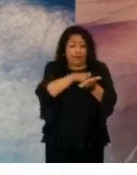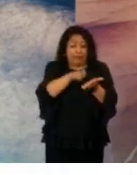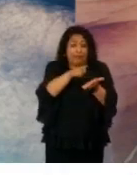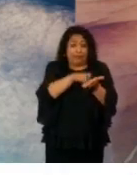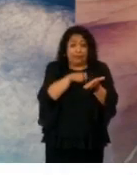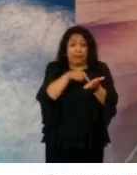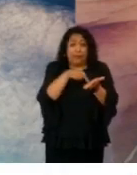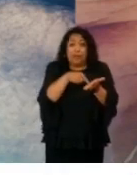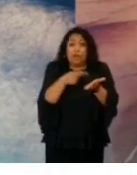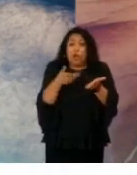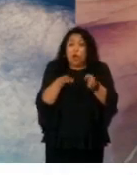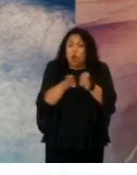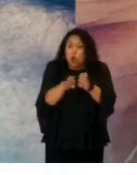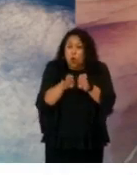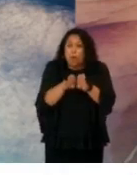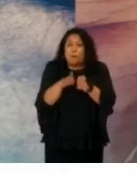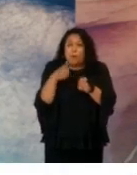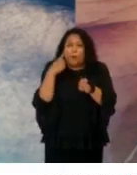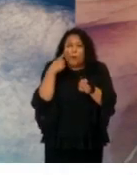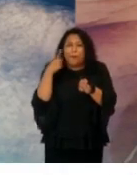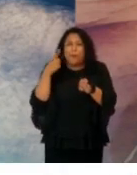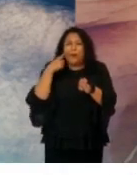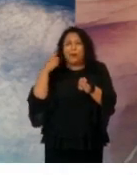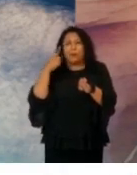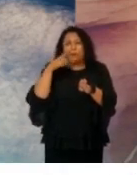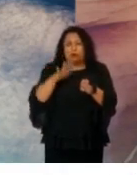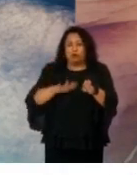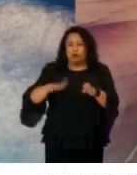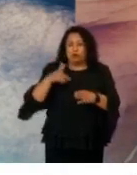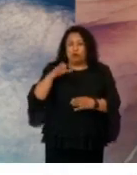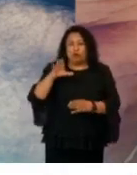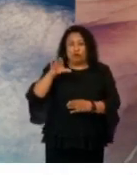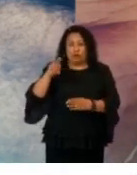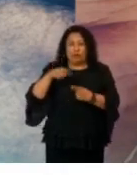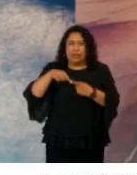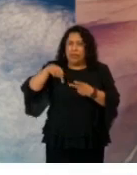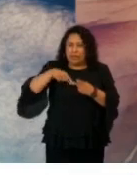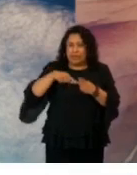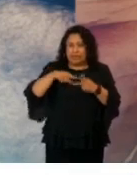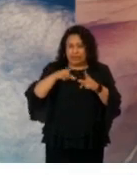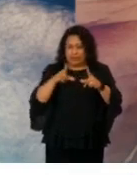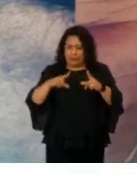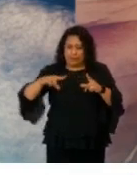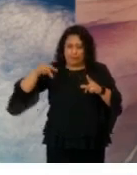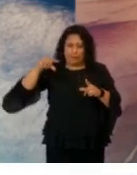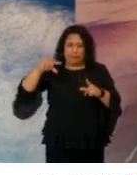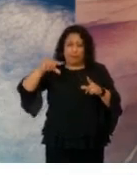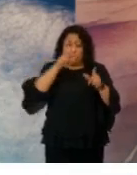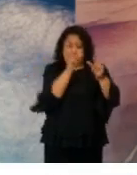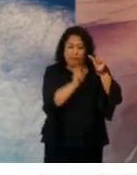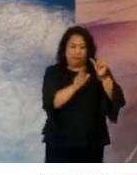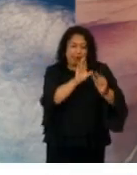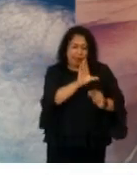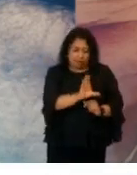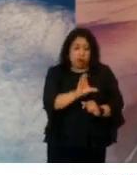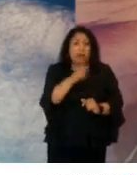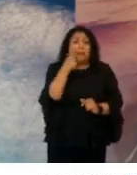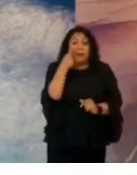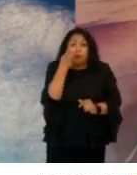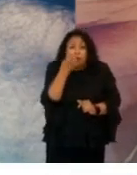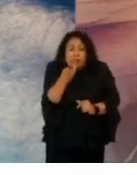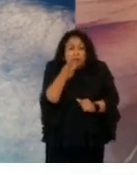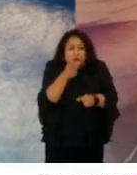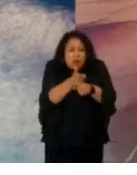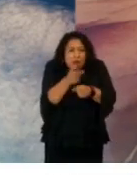las grandes mareas del Golfo de Cortés, acá la tenemos en la península de Baja California, y somos a veces una perla frente a eso que